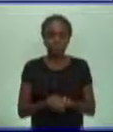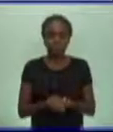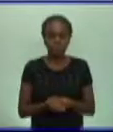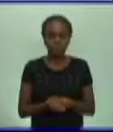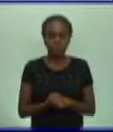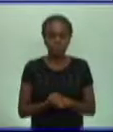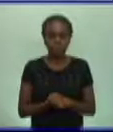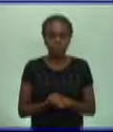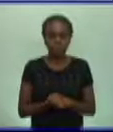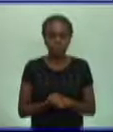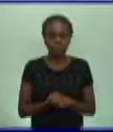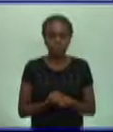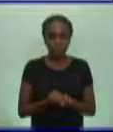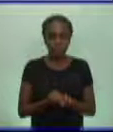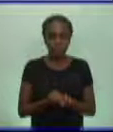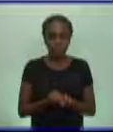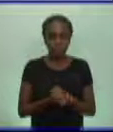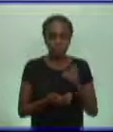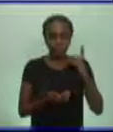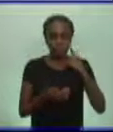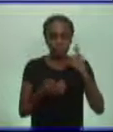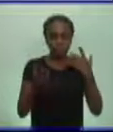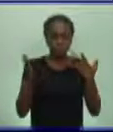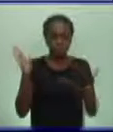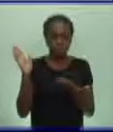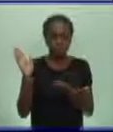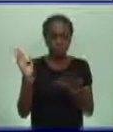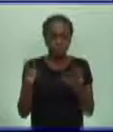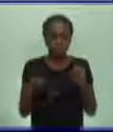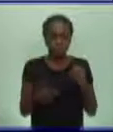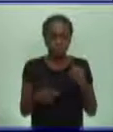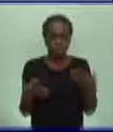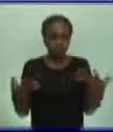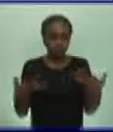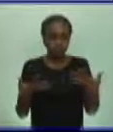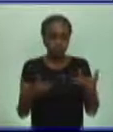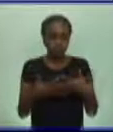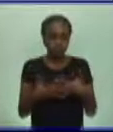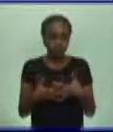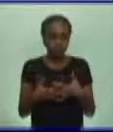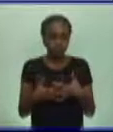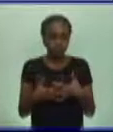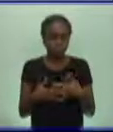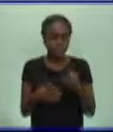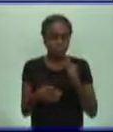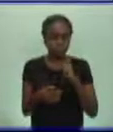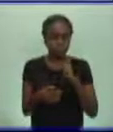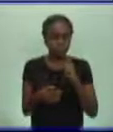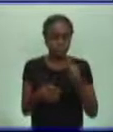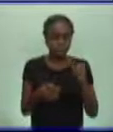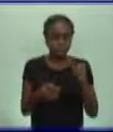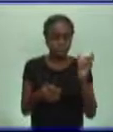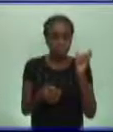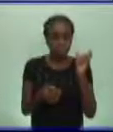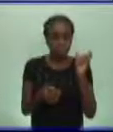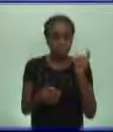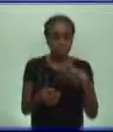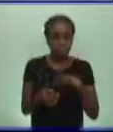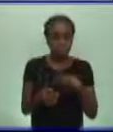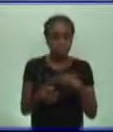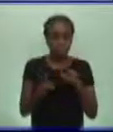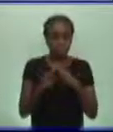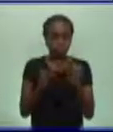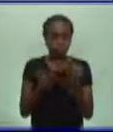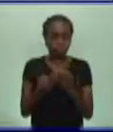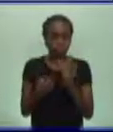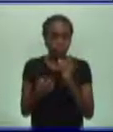Bueno, ahora les propongo unir con una línea las palabras que pertenecen a la familia